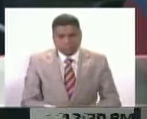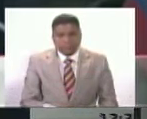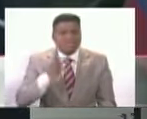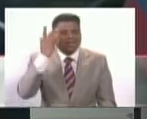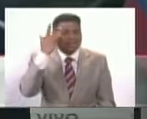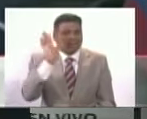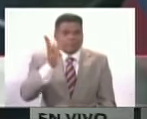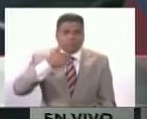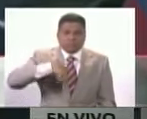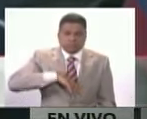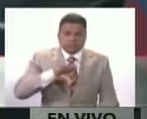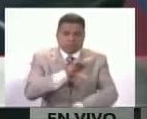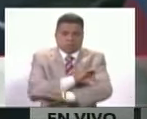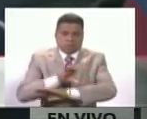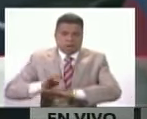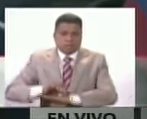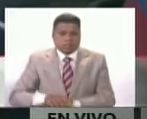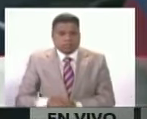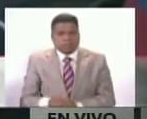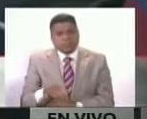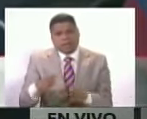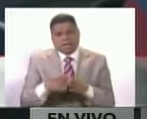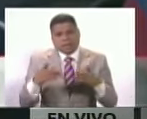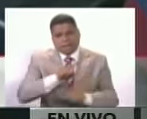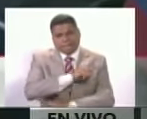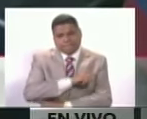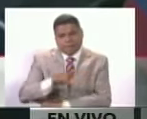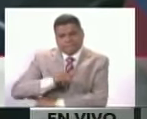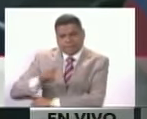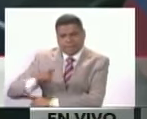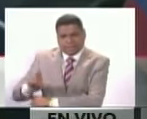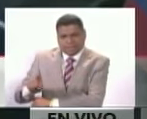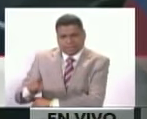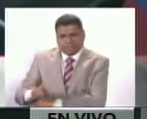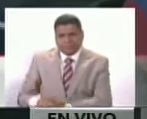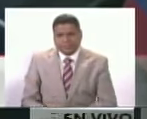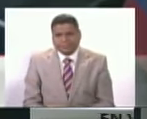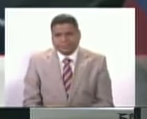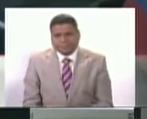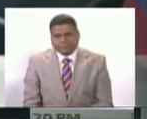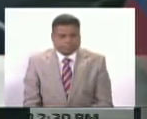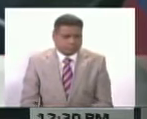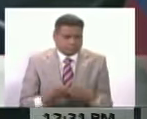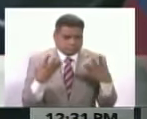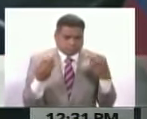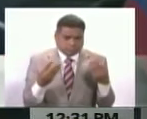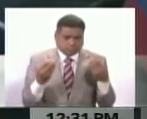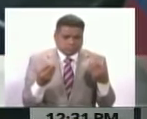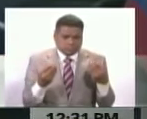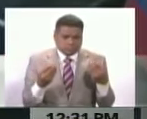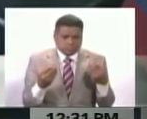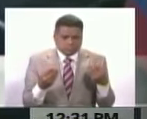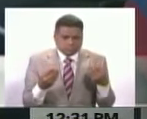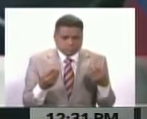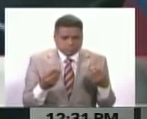Ecuador que hay una gran amenaza que acecha al multilateralismo en general.